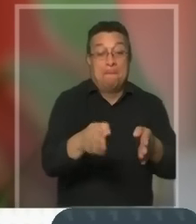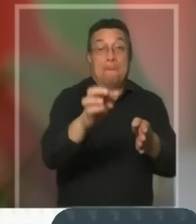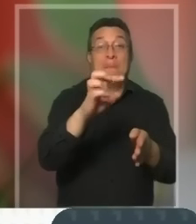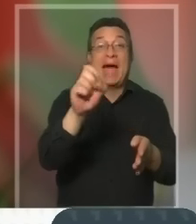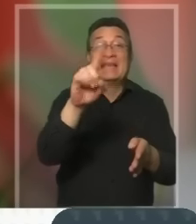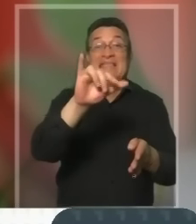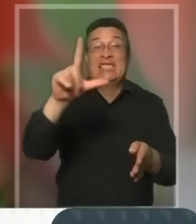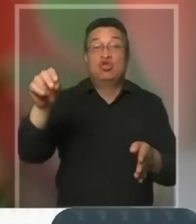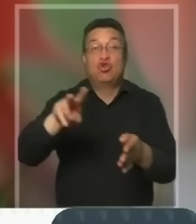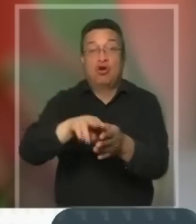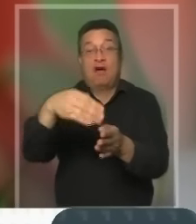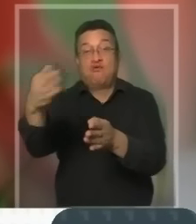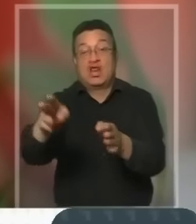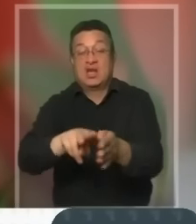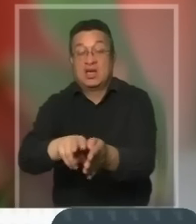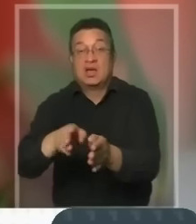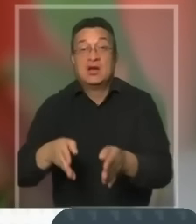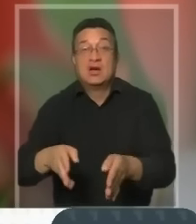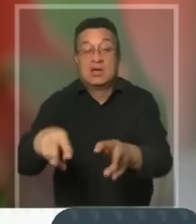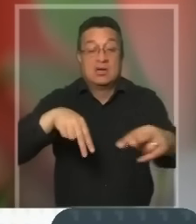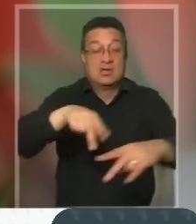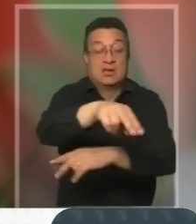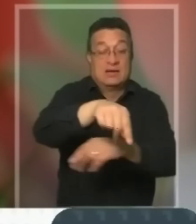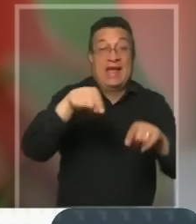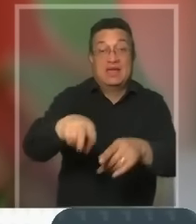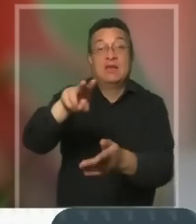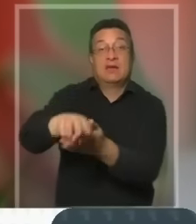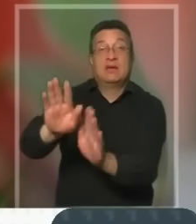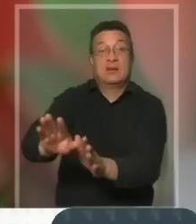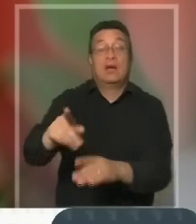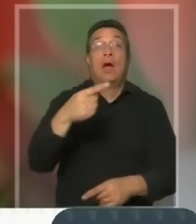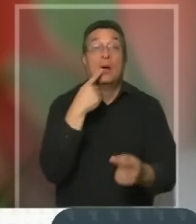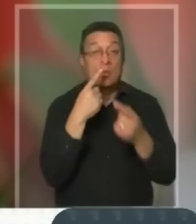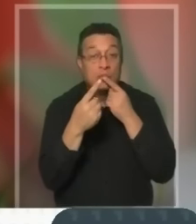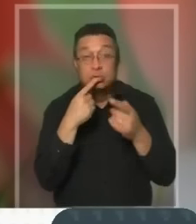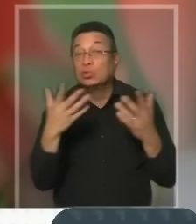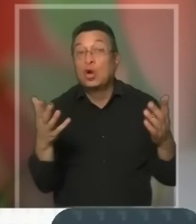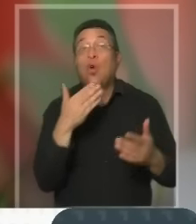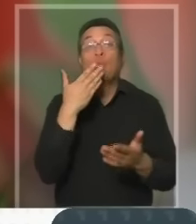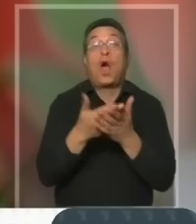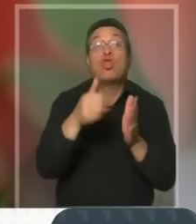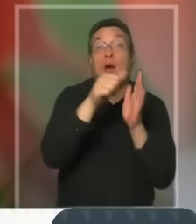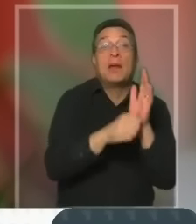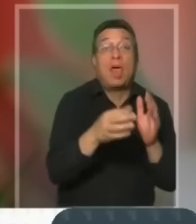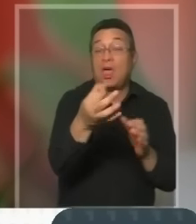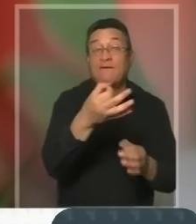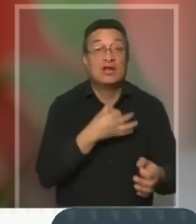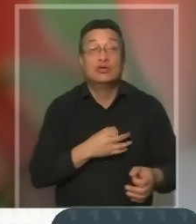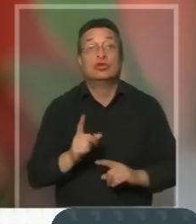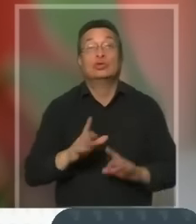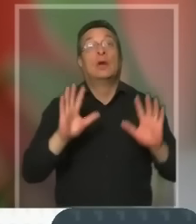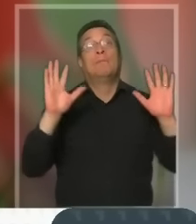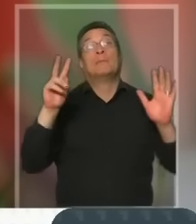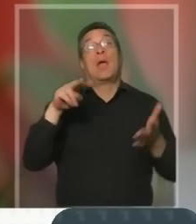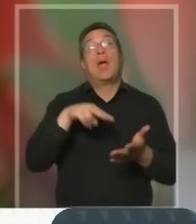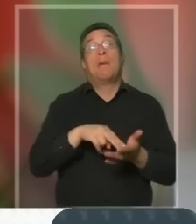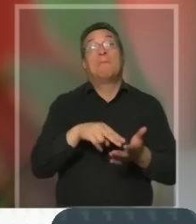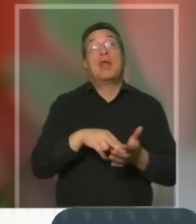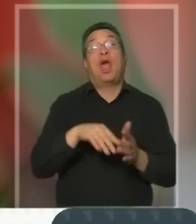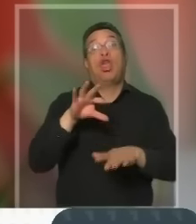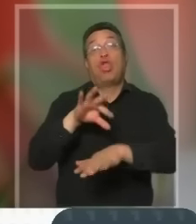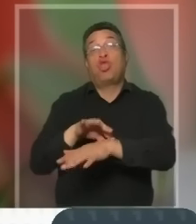yo. ¿Y alguna no sé, alguna como consulta te iban a decir cuándo operarla o no había fecha? Era a la espera de que el doctor